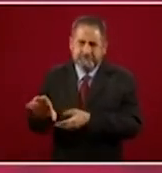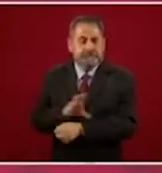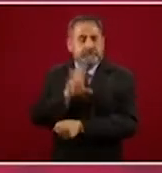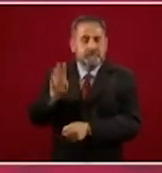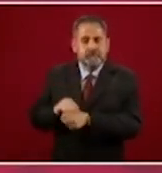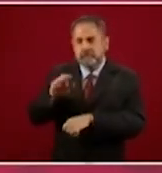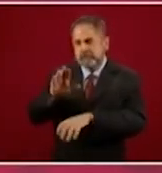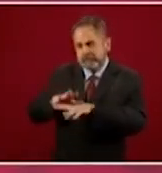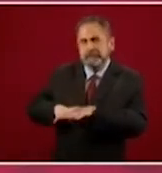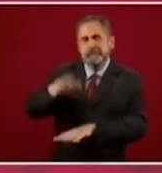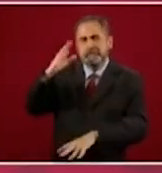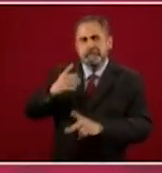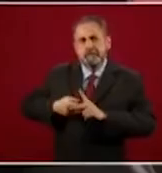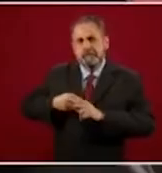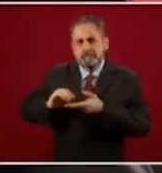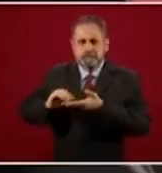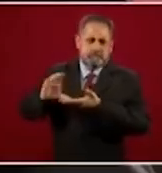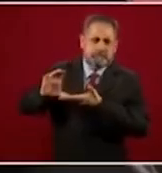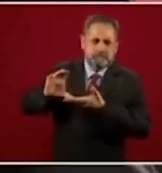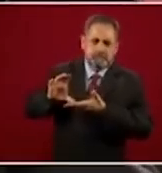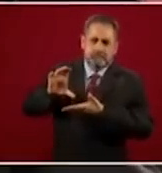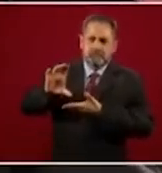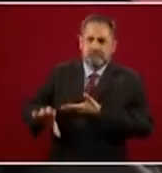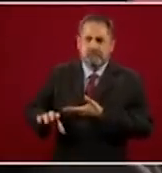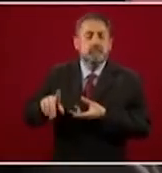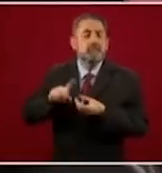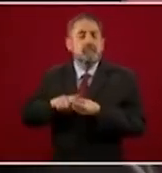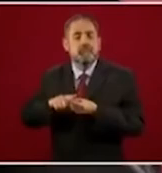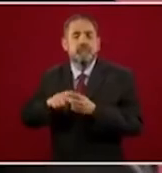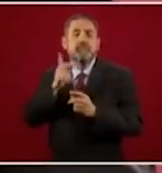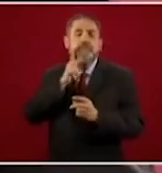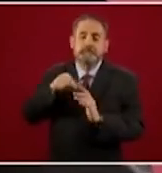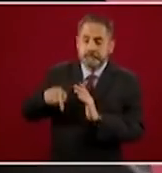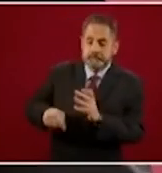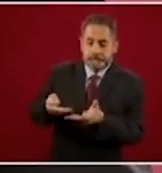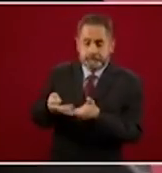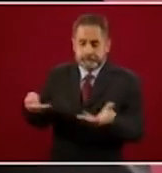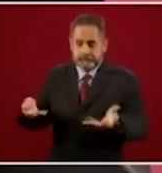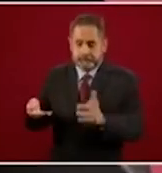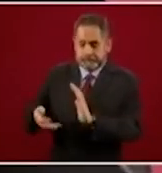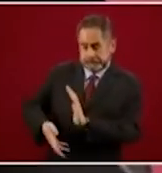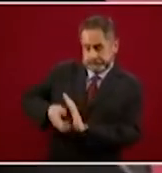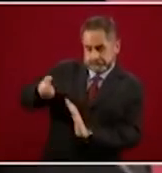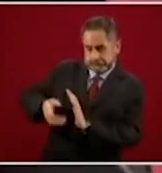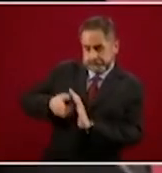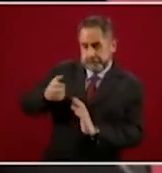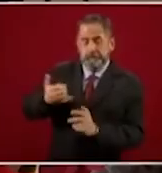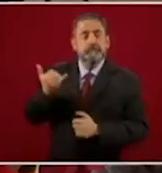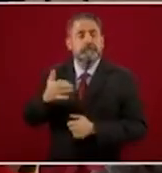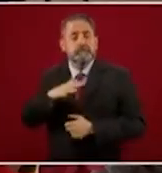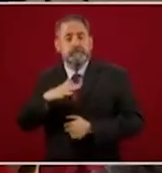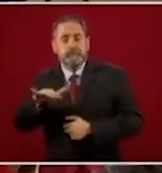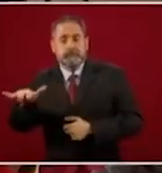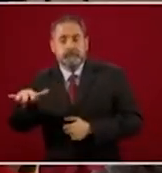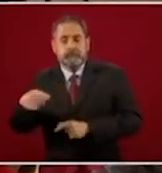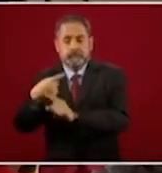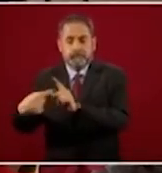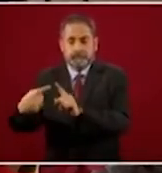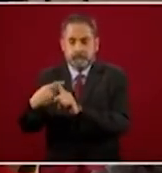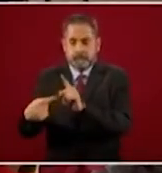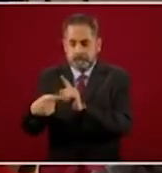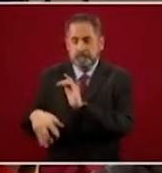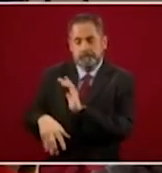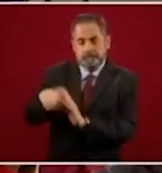mayor porcentaje en tierra y en aguas profundas sólo por los